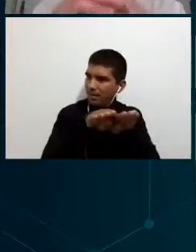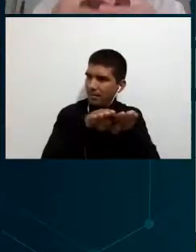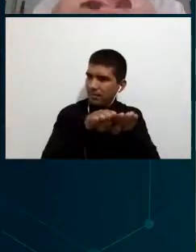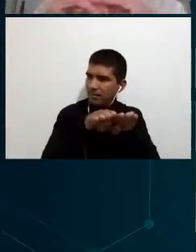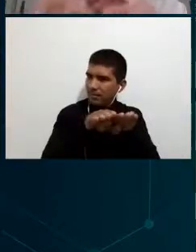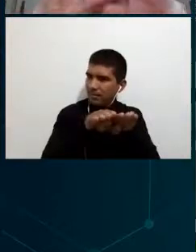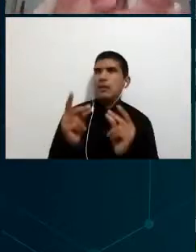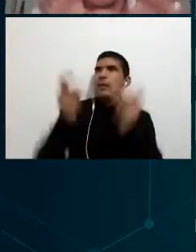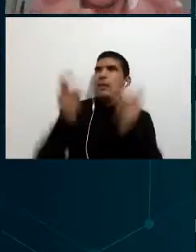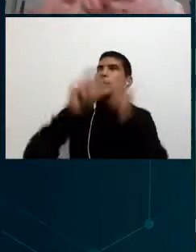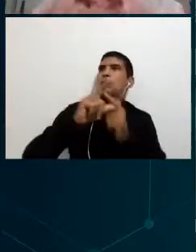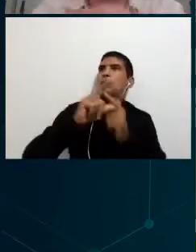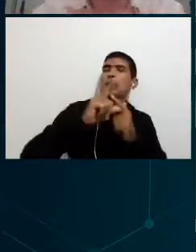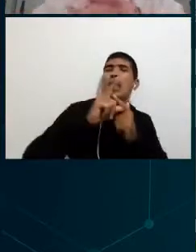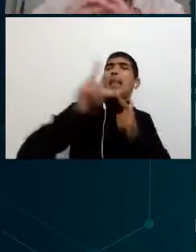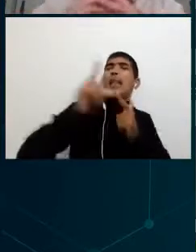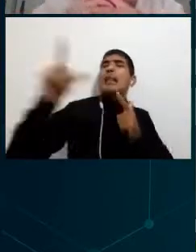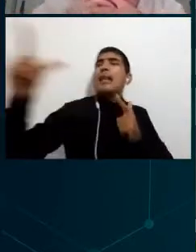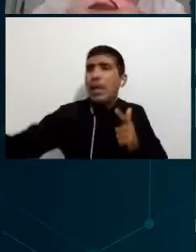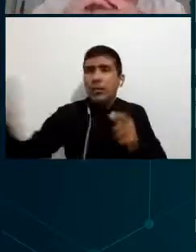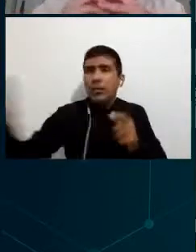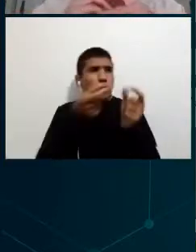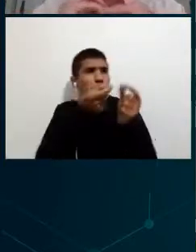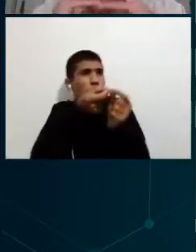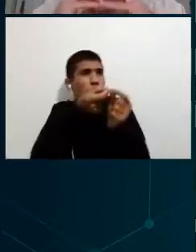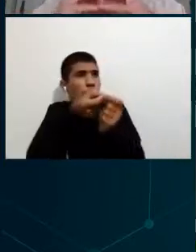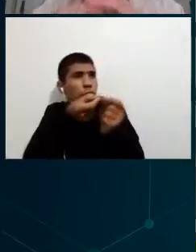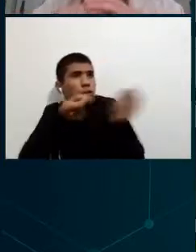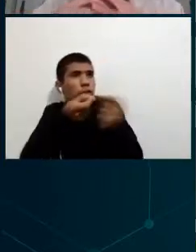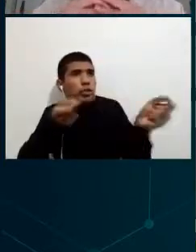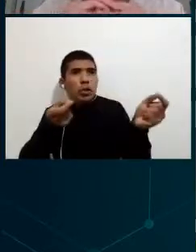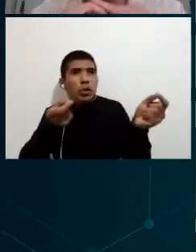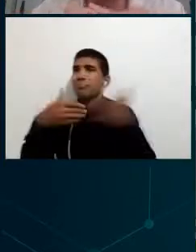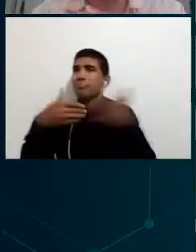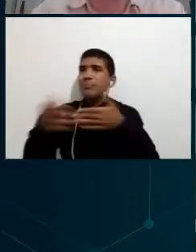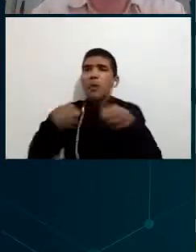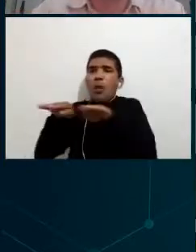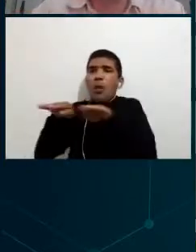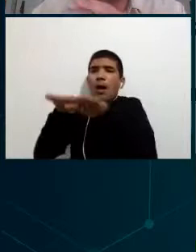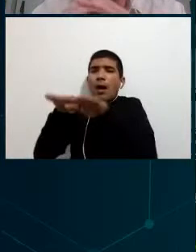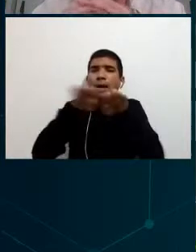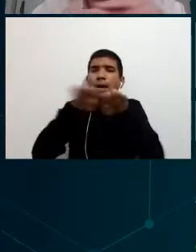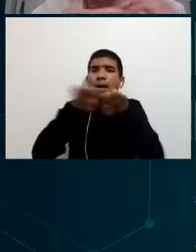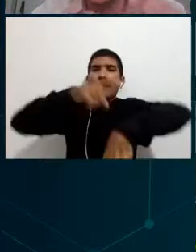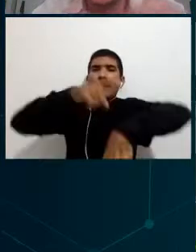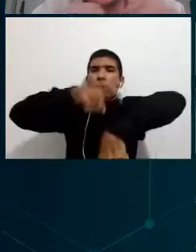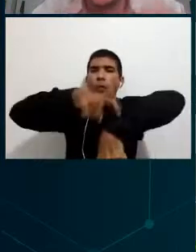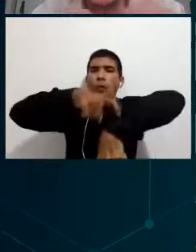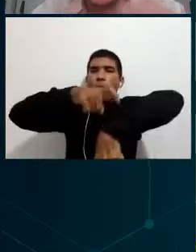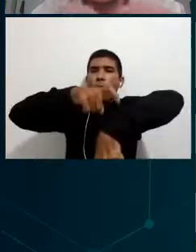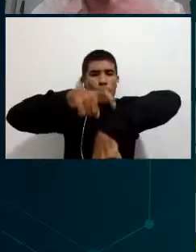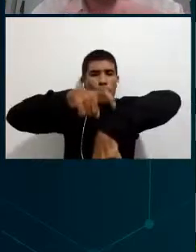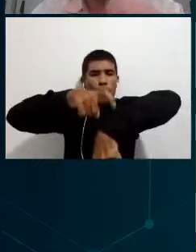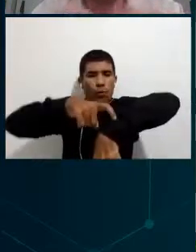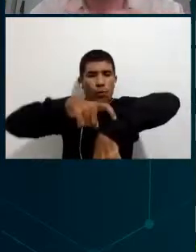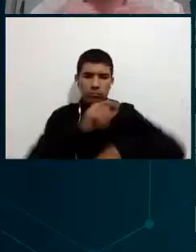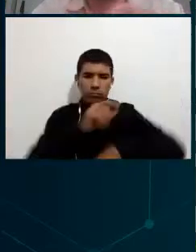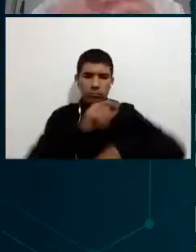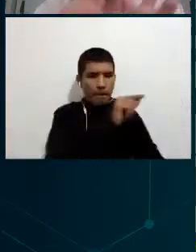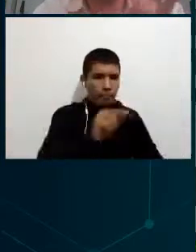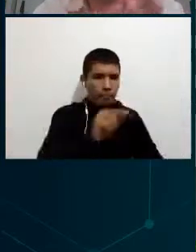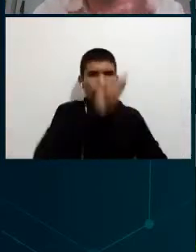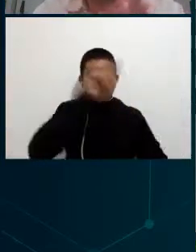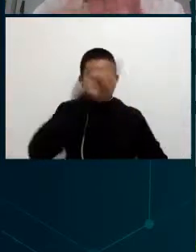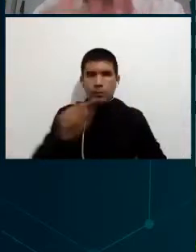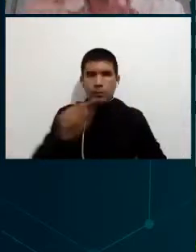red MPLS, cuando ya ajustan los equipos, básicamente lo que se genera es un túnel virtual, es decir, cuando la información o el tráfico